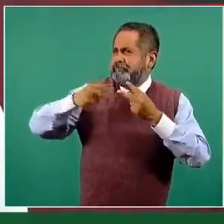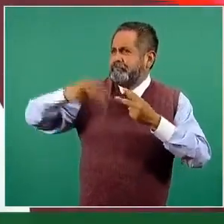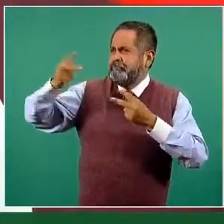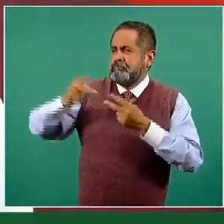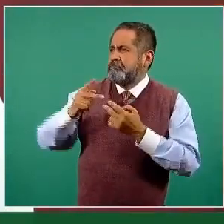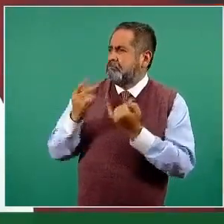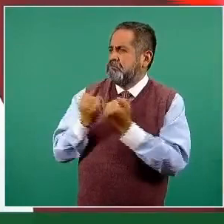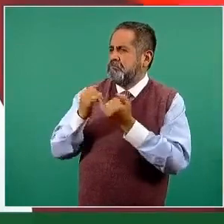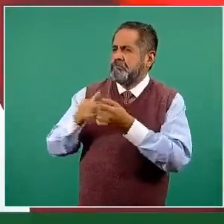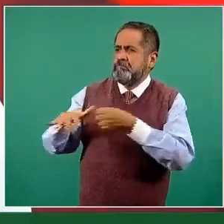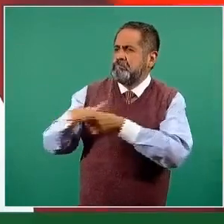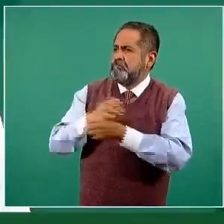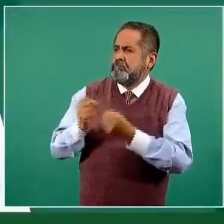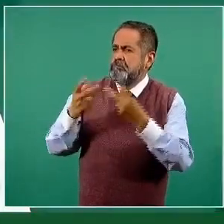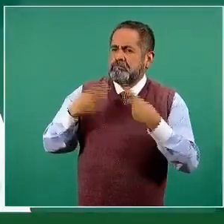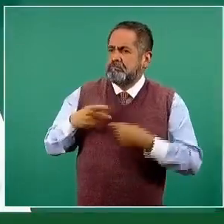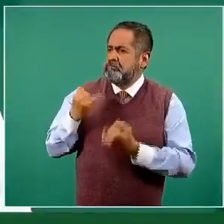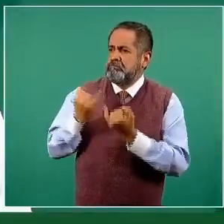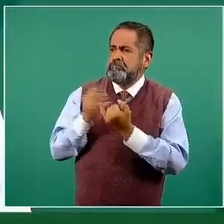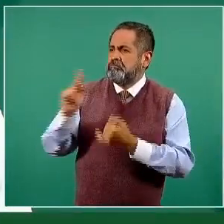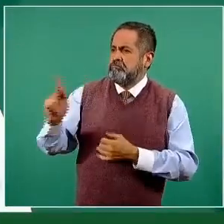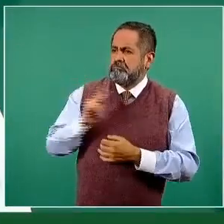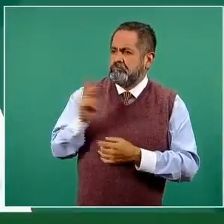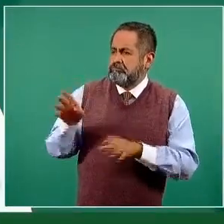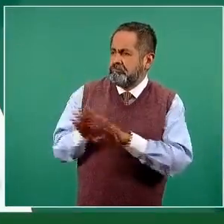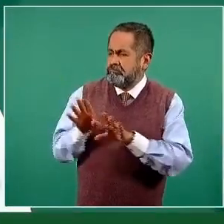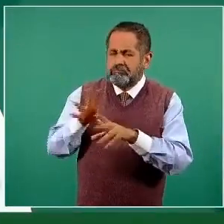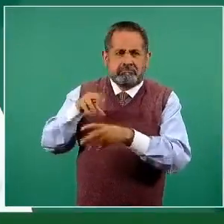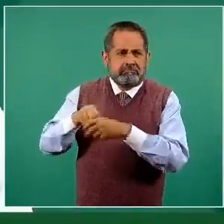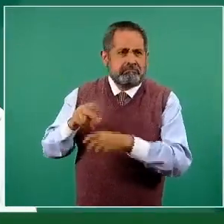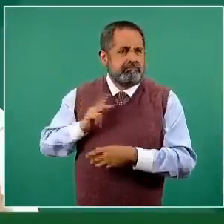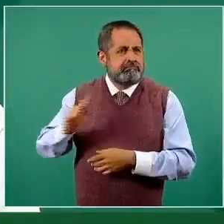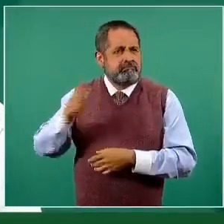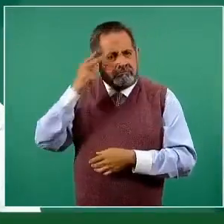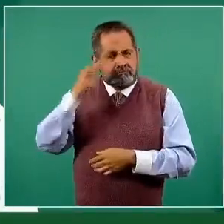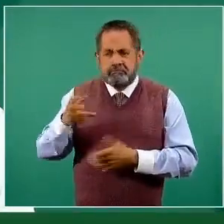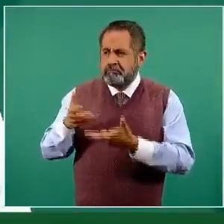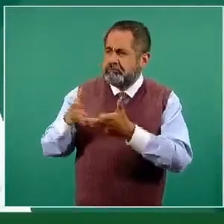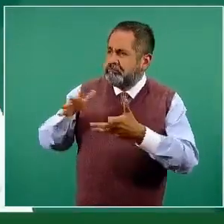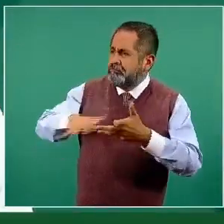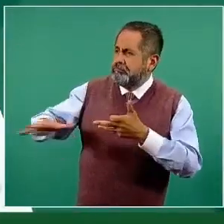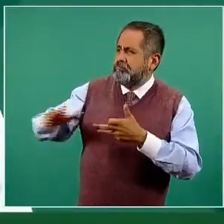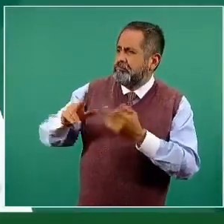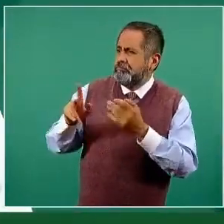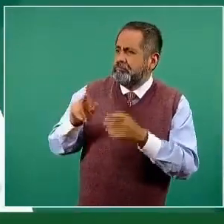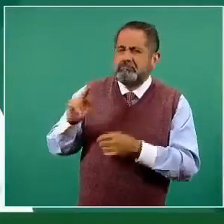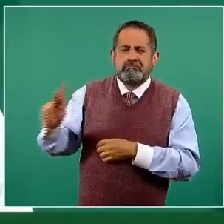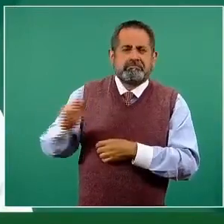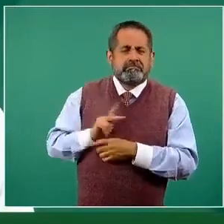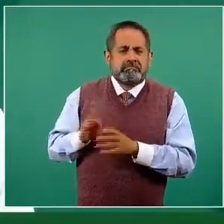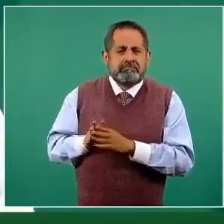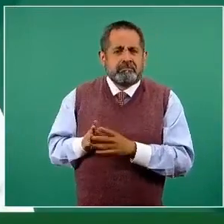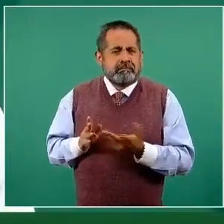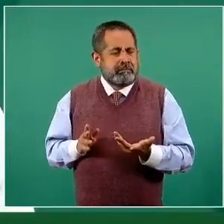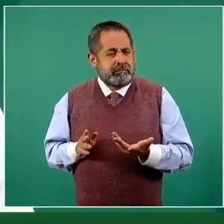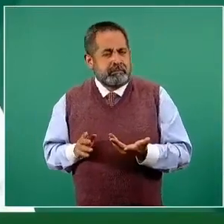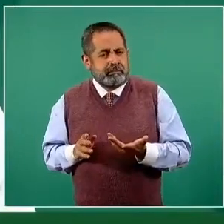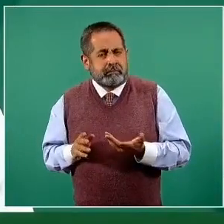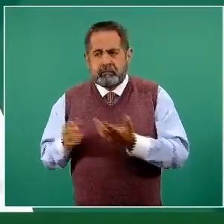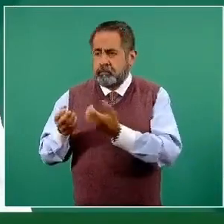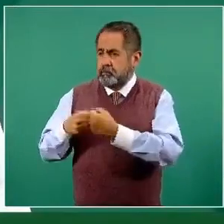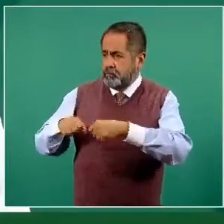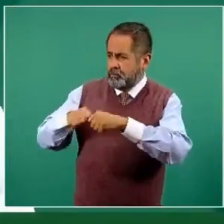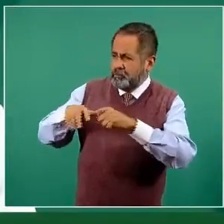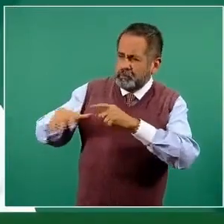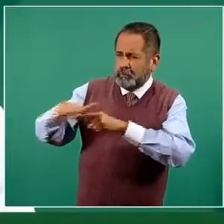semejante o ingresos de tamaño semejante, territorios de tamaño semejante, comportamientos